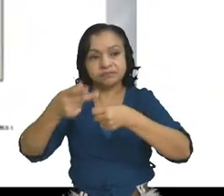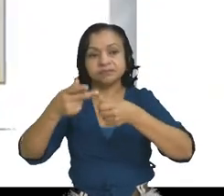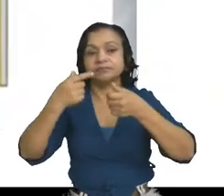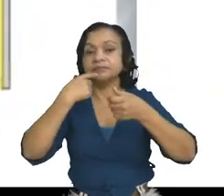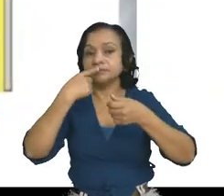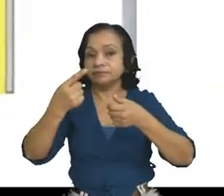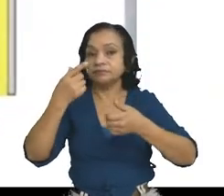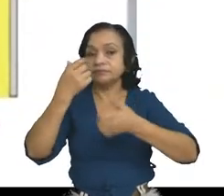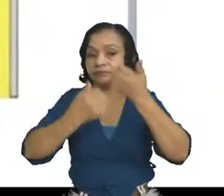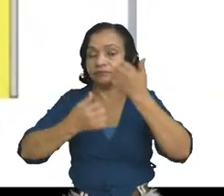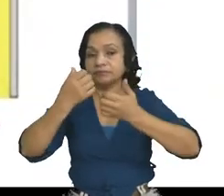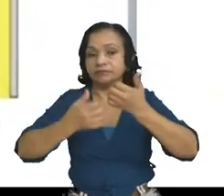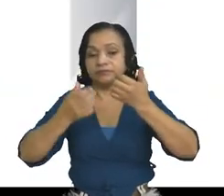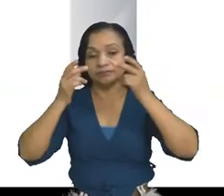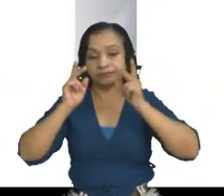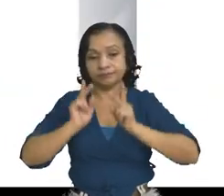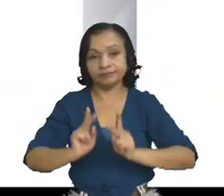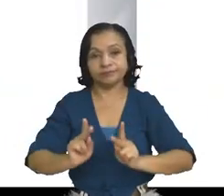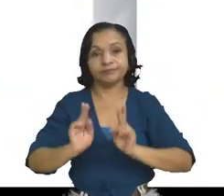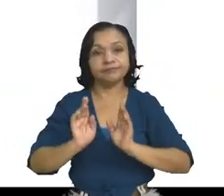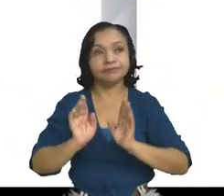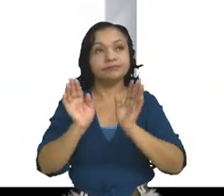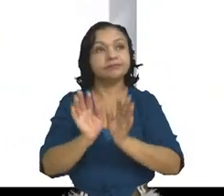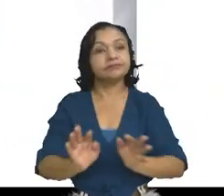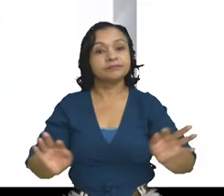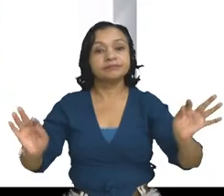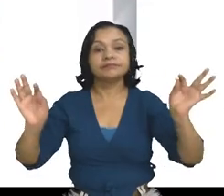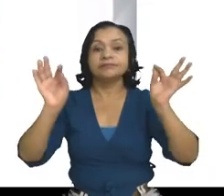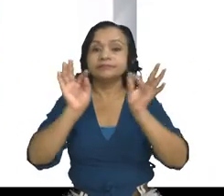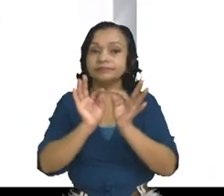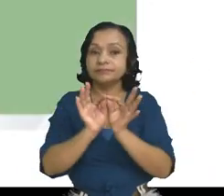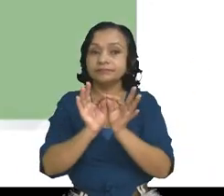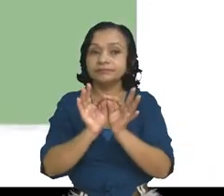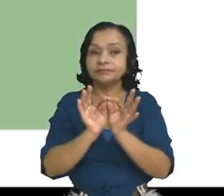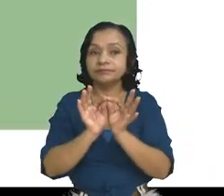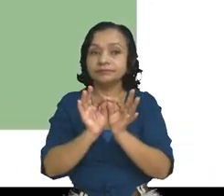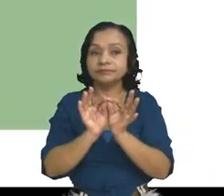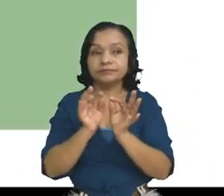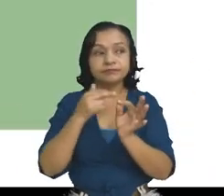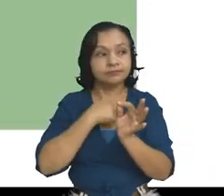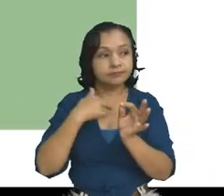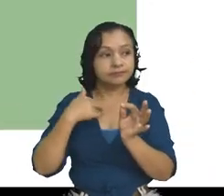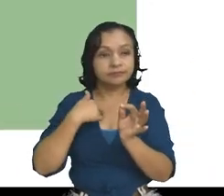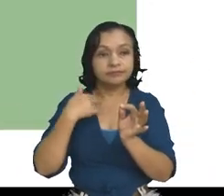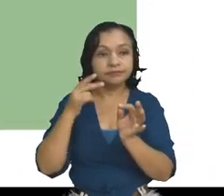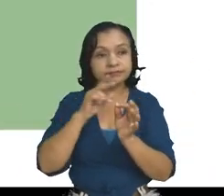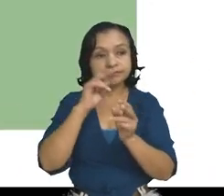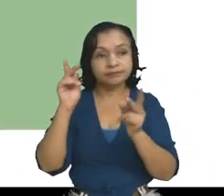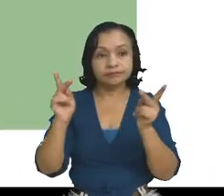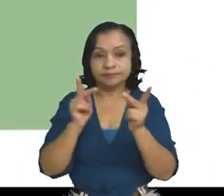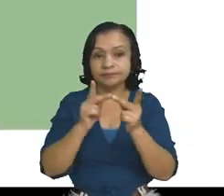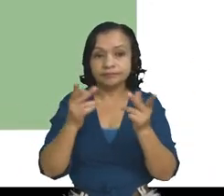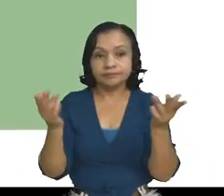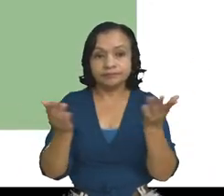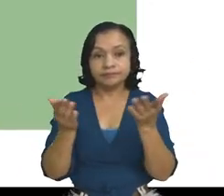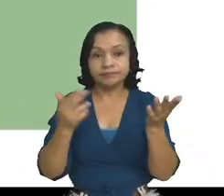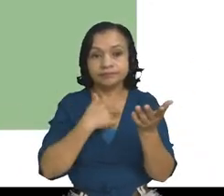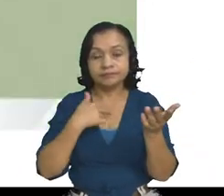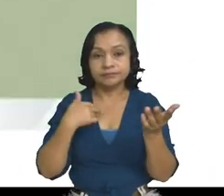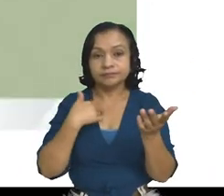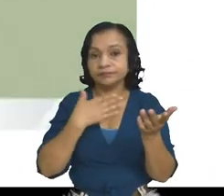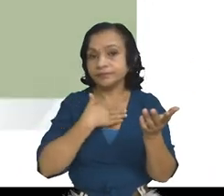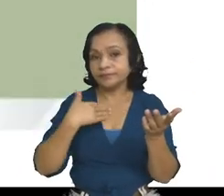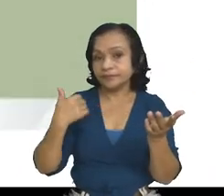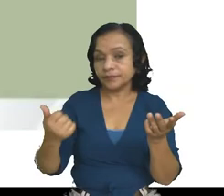secuela o una lesión en las personas. Y lo más importante de esto es que esa persona tiene ese abordaje integral y le permite, al mejorar